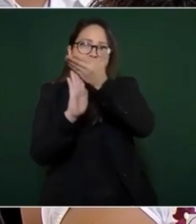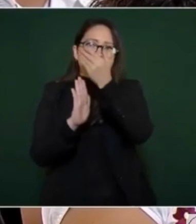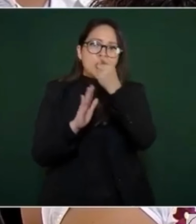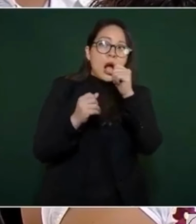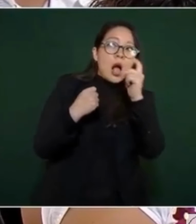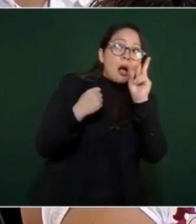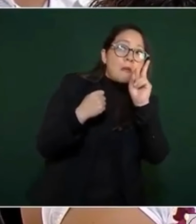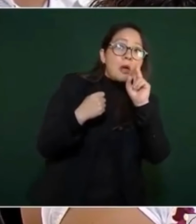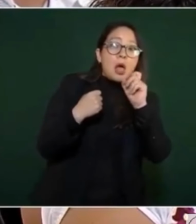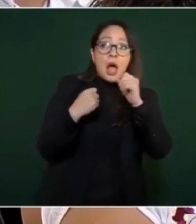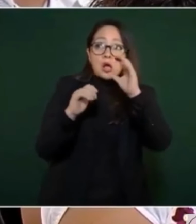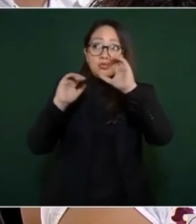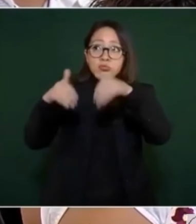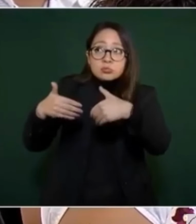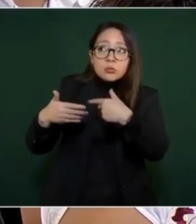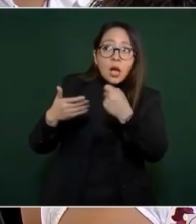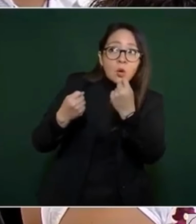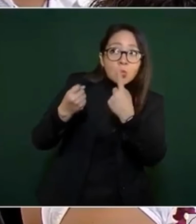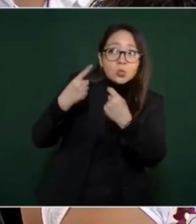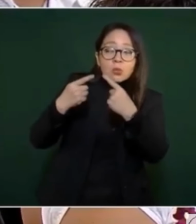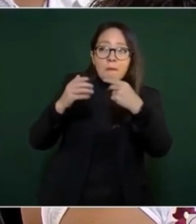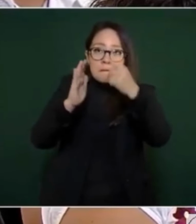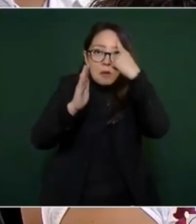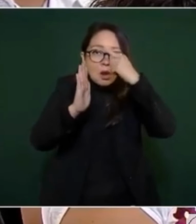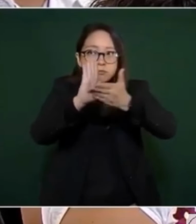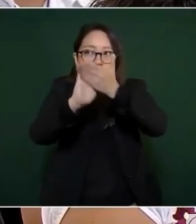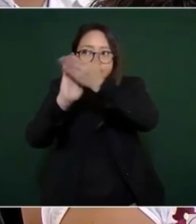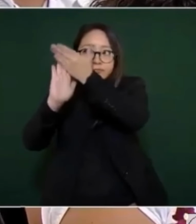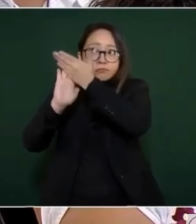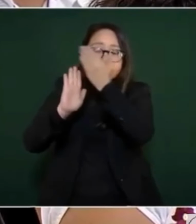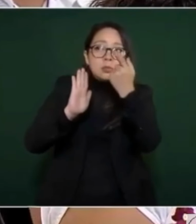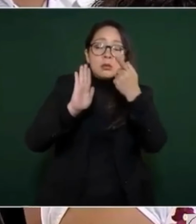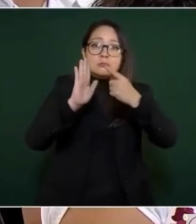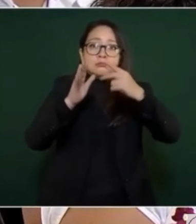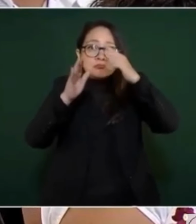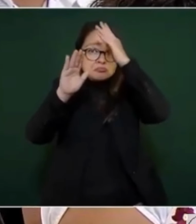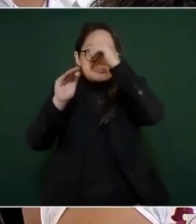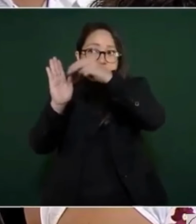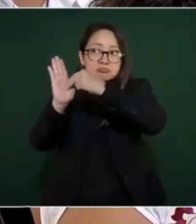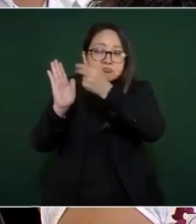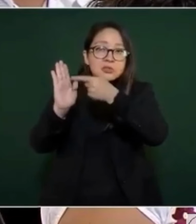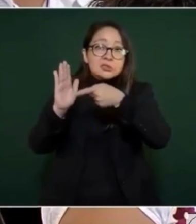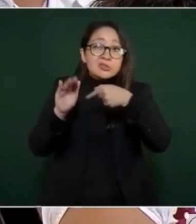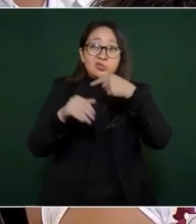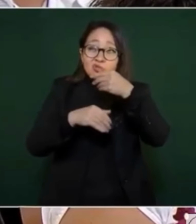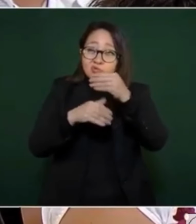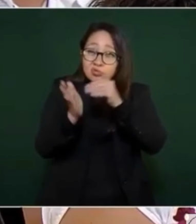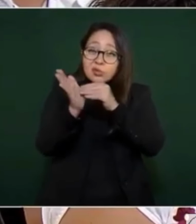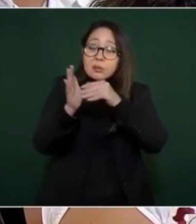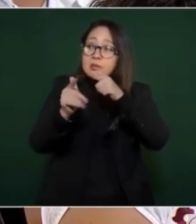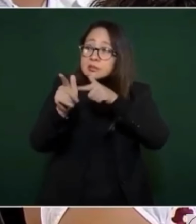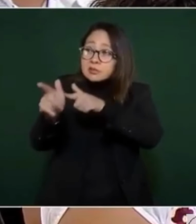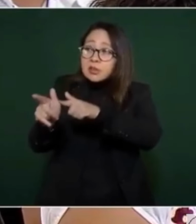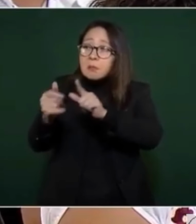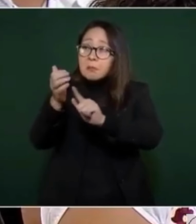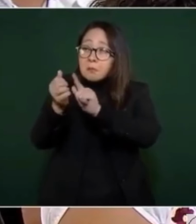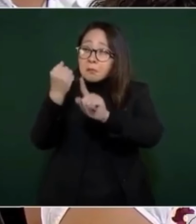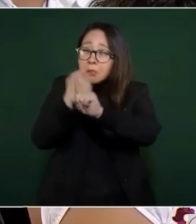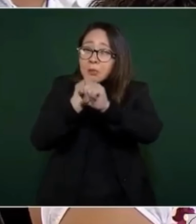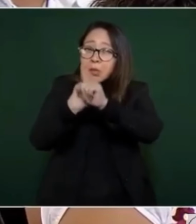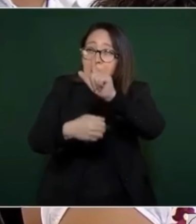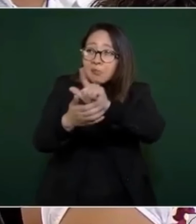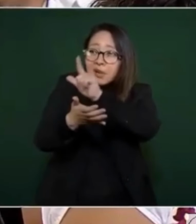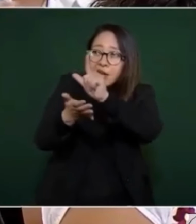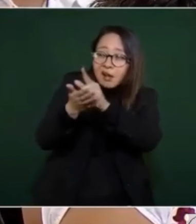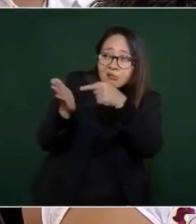qué estatus se mantenga ese problema, si sigue el conflicto legal, si el gobierno ya